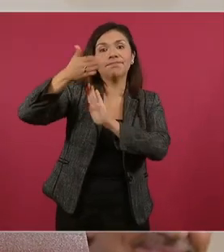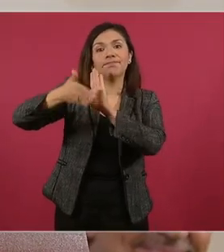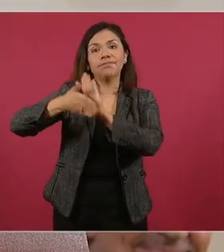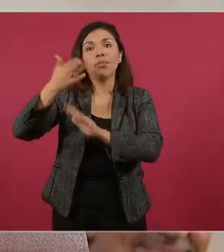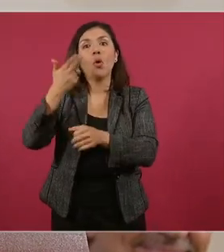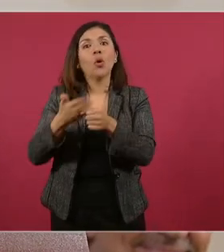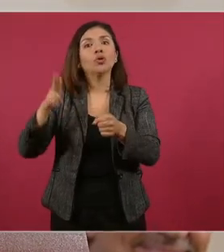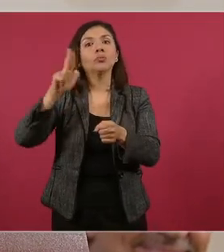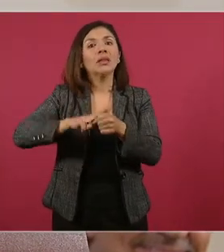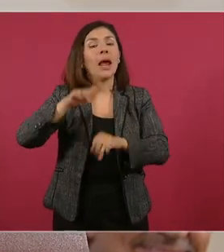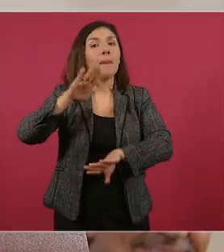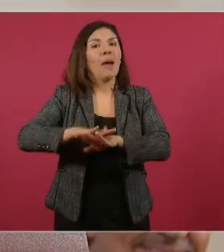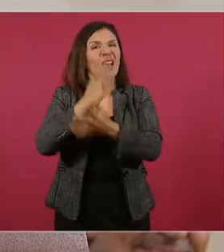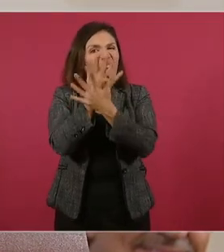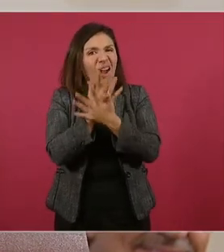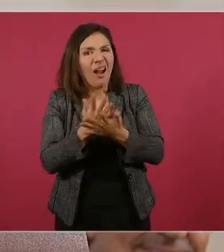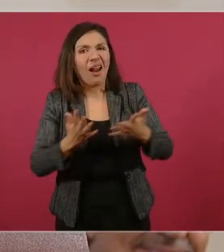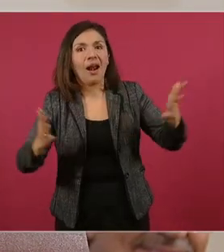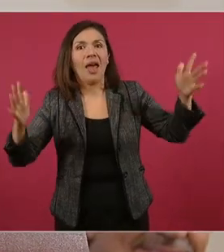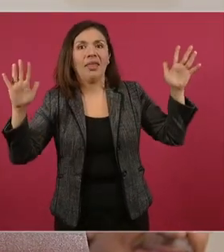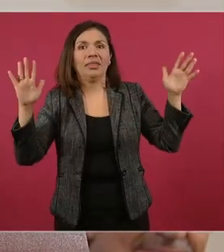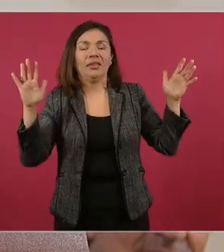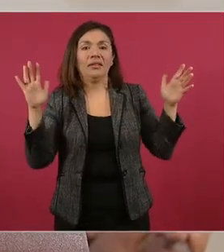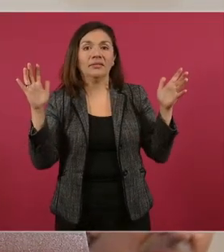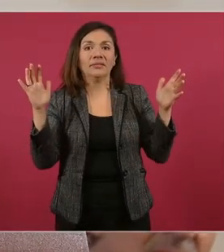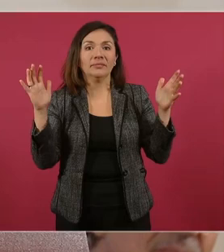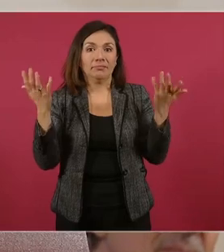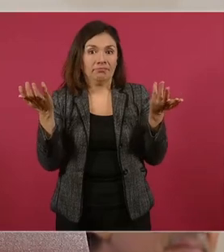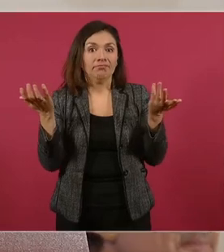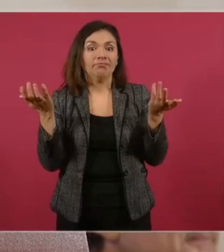el hospital más grande